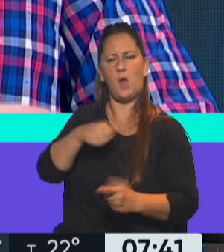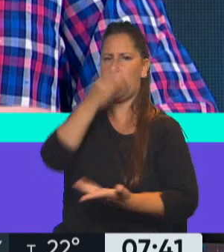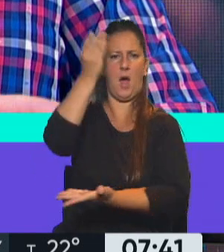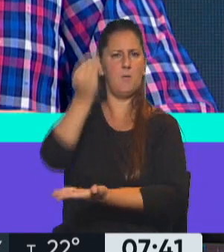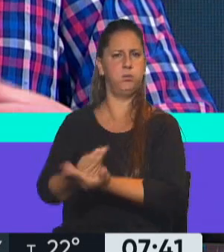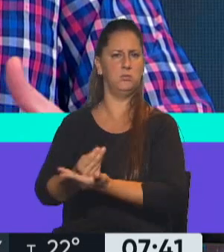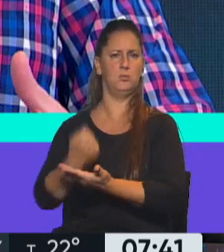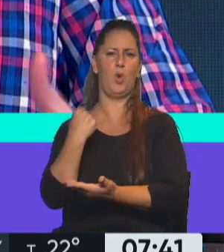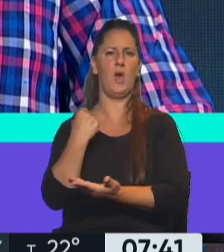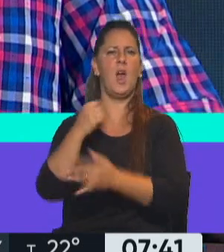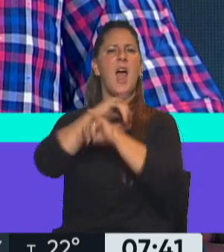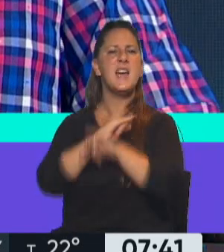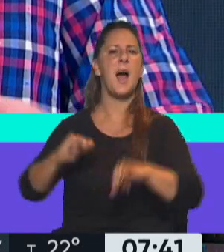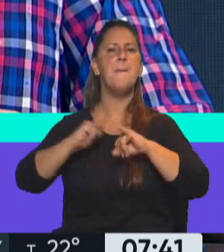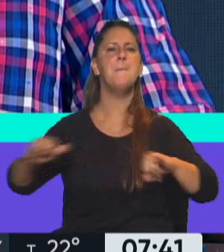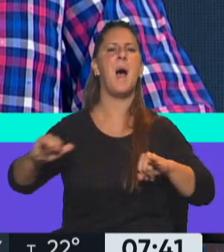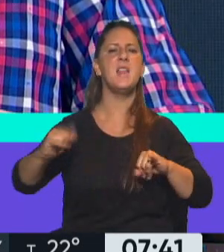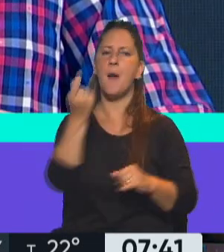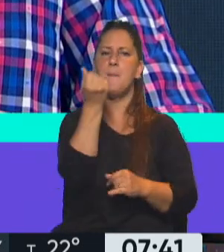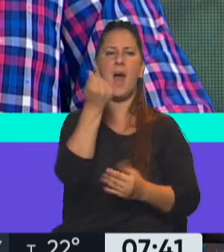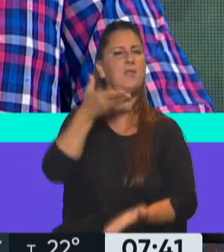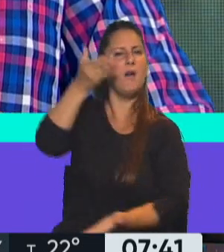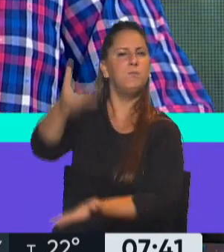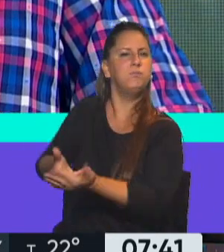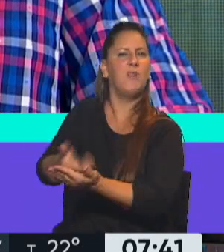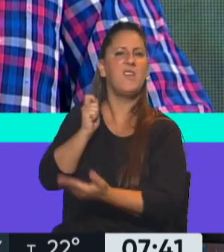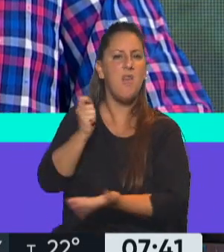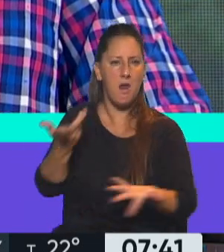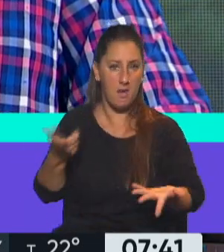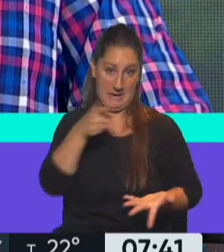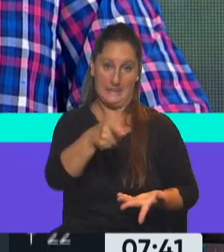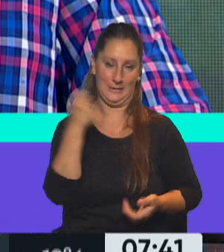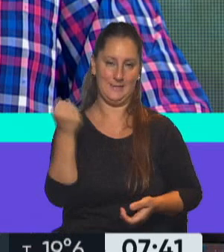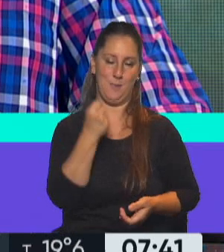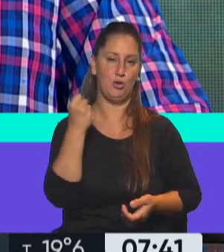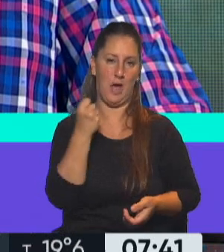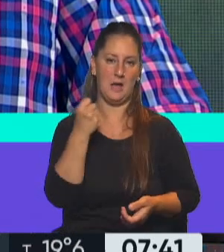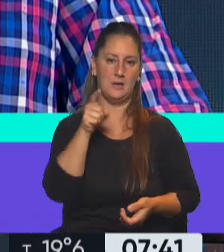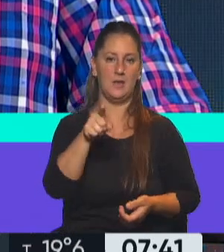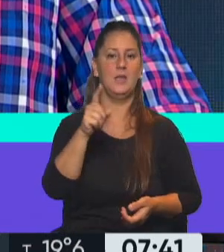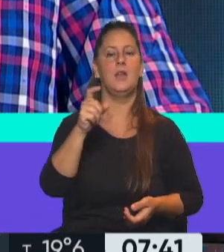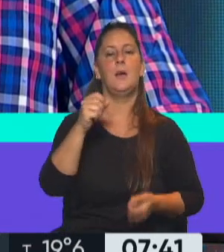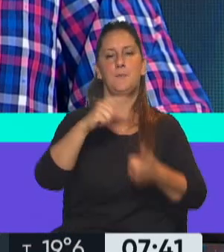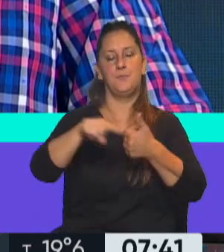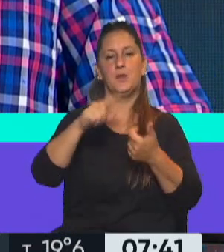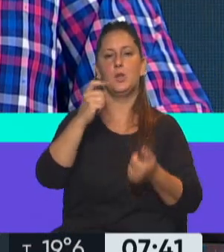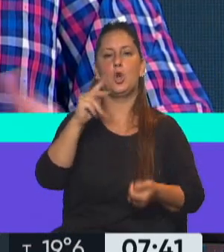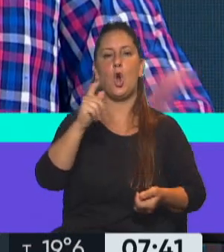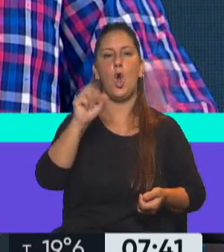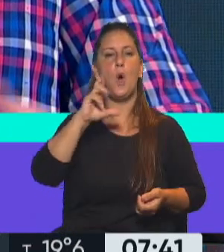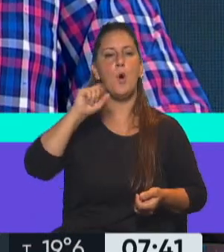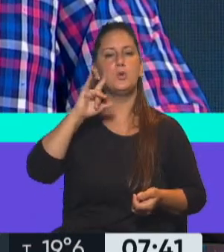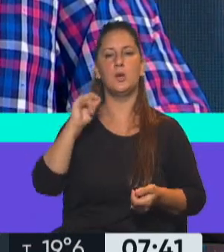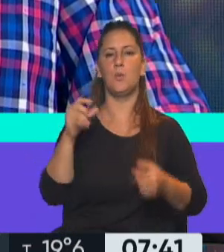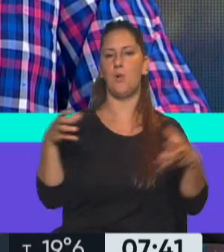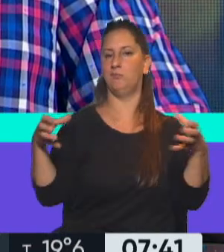y quién financia su campaña, quién financió en su momento su campaña. En ese sentido, es importante mirar a Igor Kolomoisky, un oligarca, como